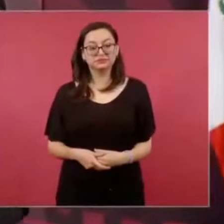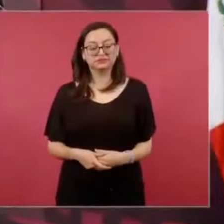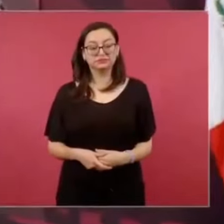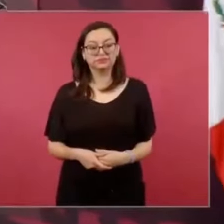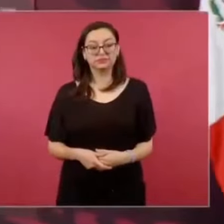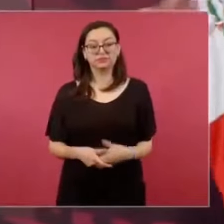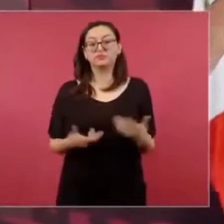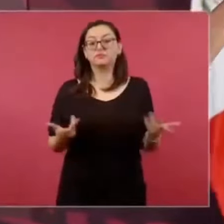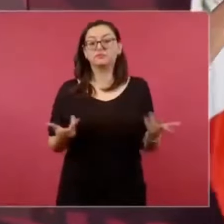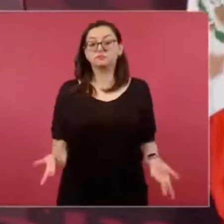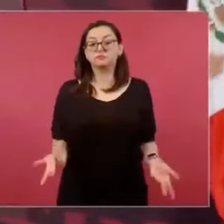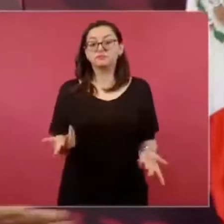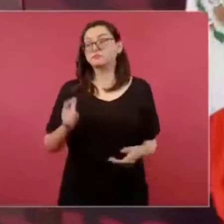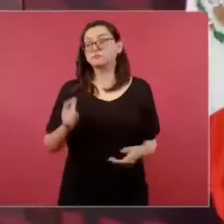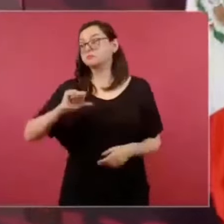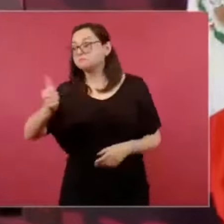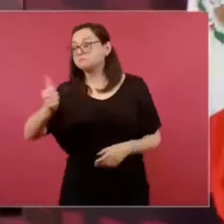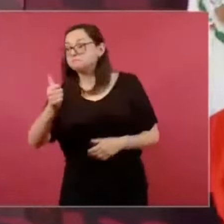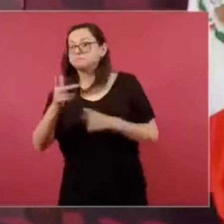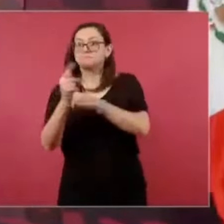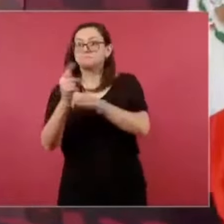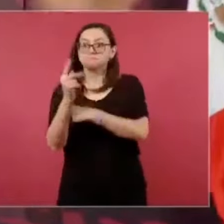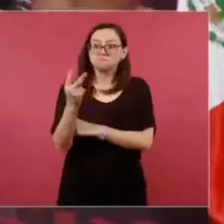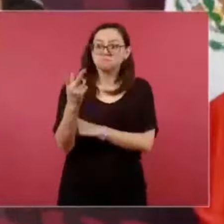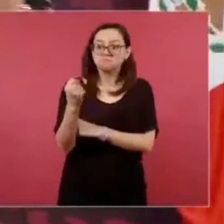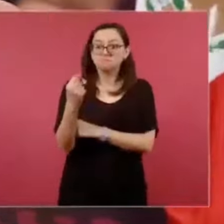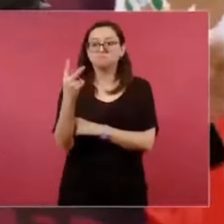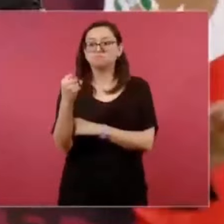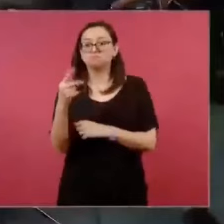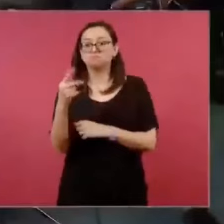En otras mesas ponen a uno